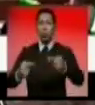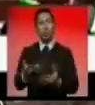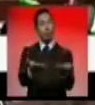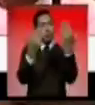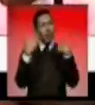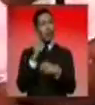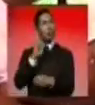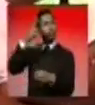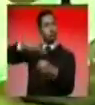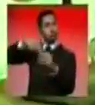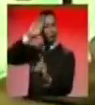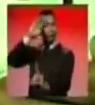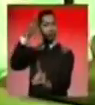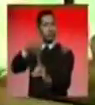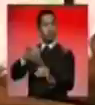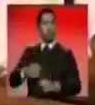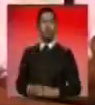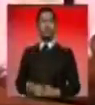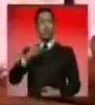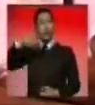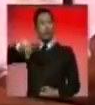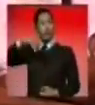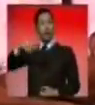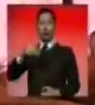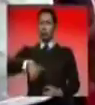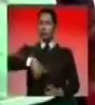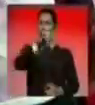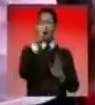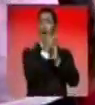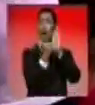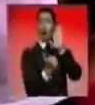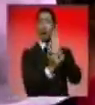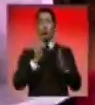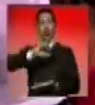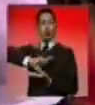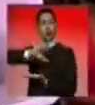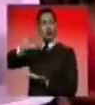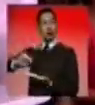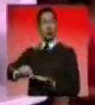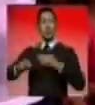propósito. El miércoles continúa la agenda de Moreno en Napo, cuando